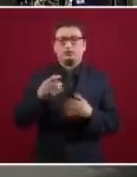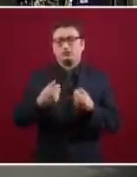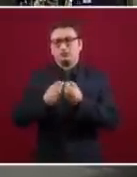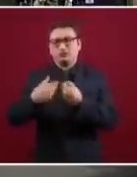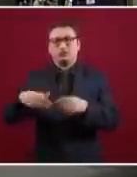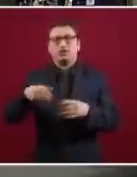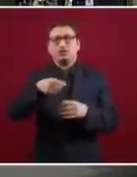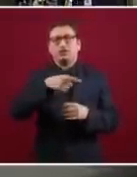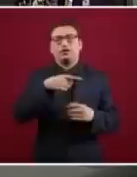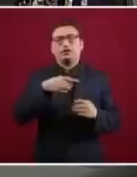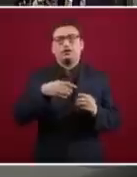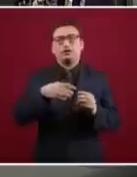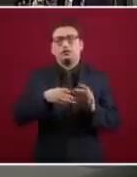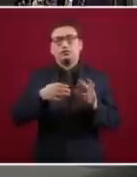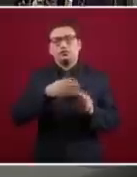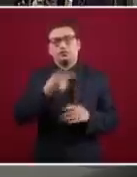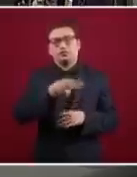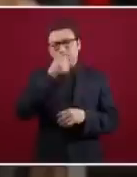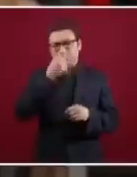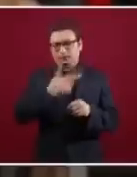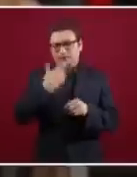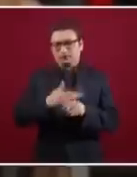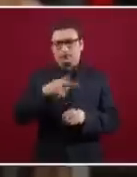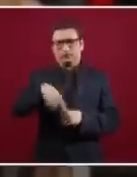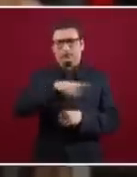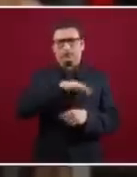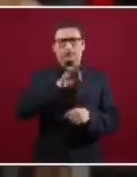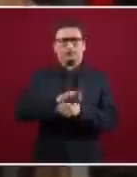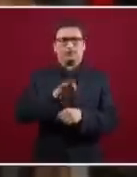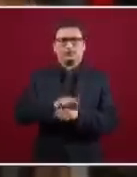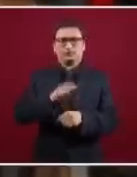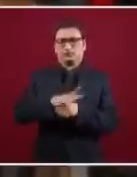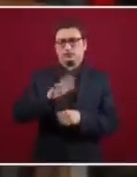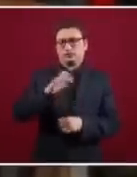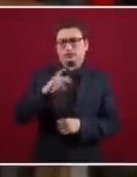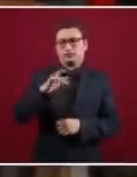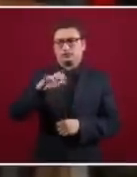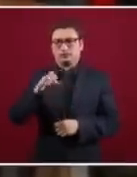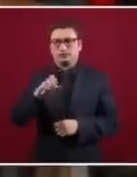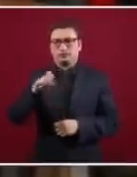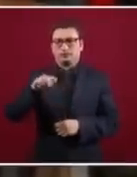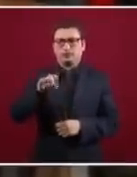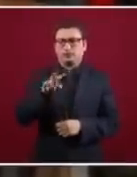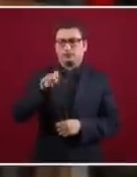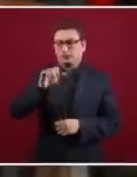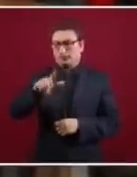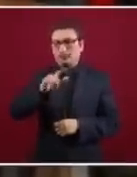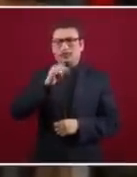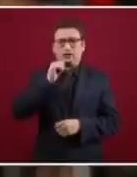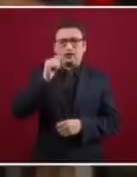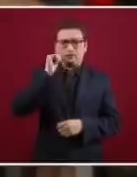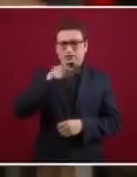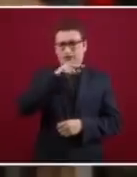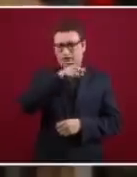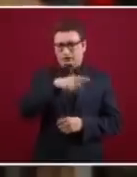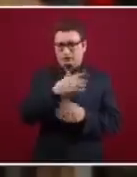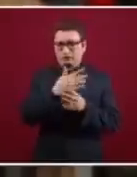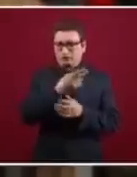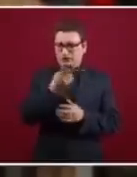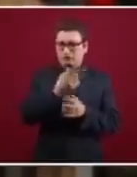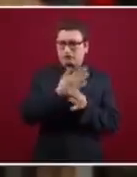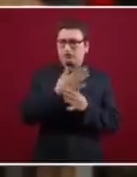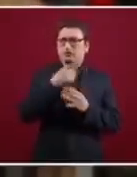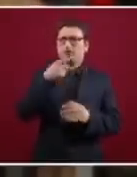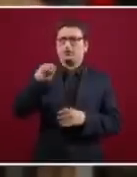para el general el secretario de la defensa y crescencio sandoval secretario ayer usted comentó que los